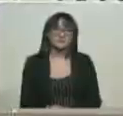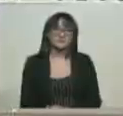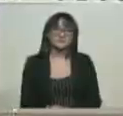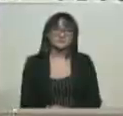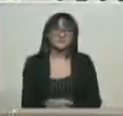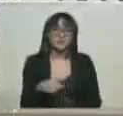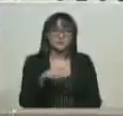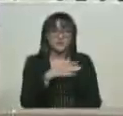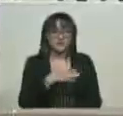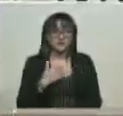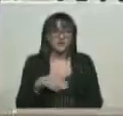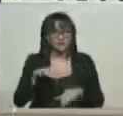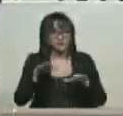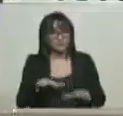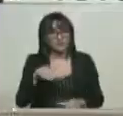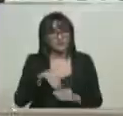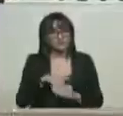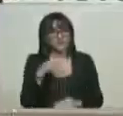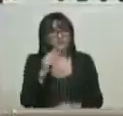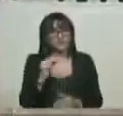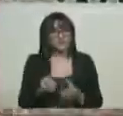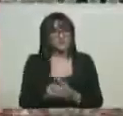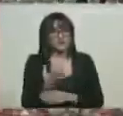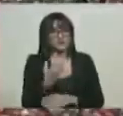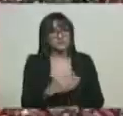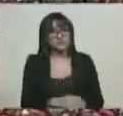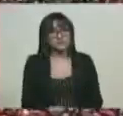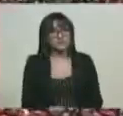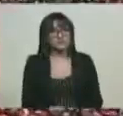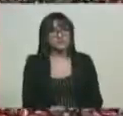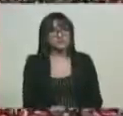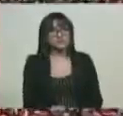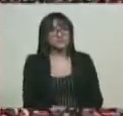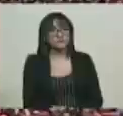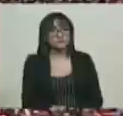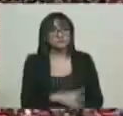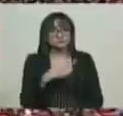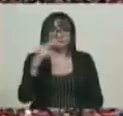¿Ustedes quieren que se suspendan las elecciones?